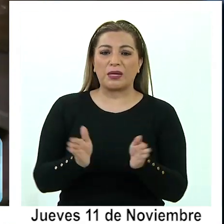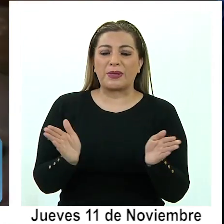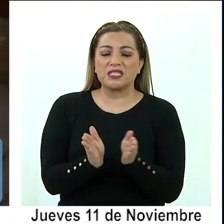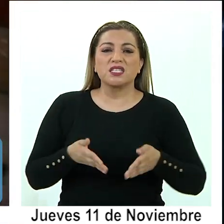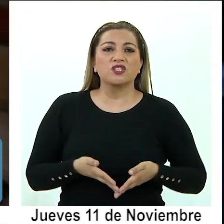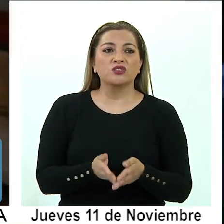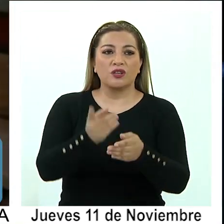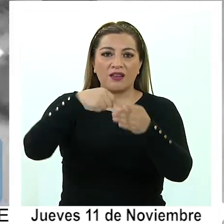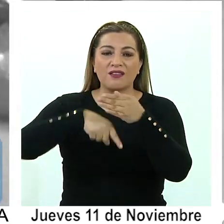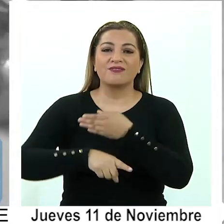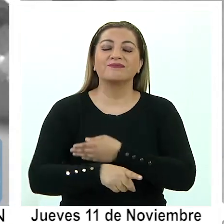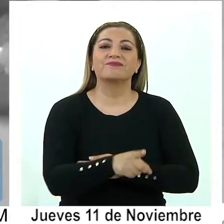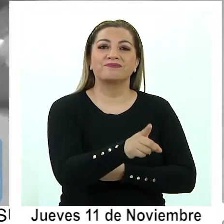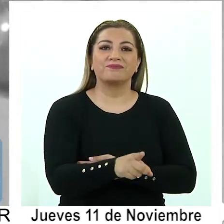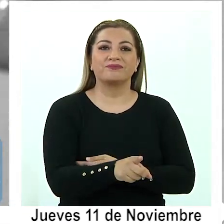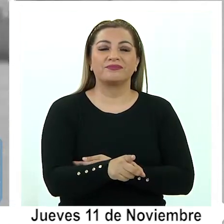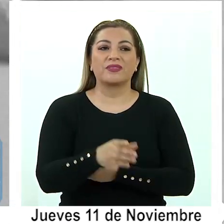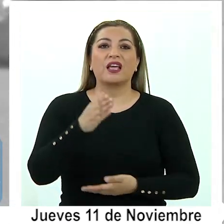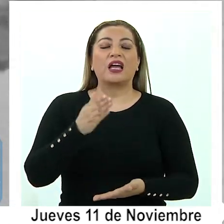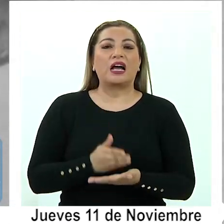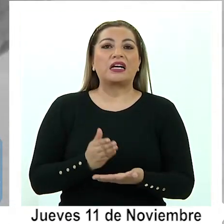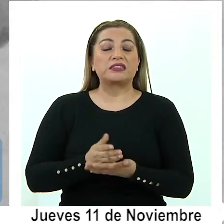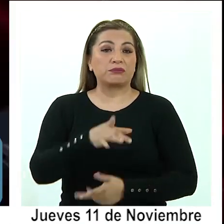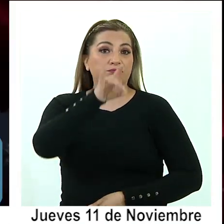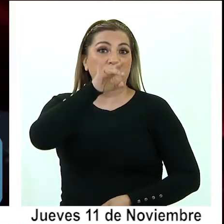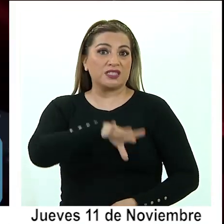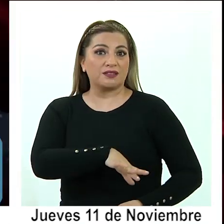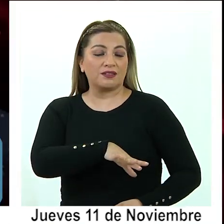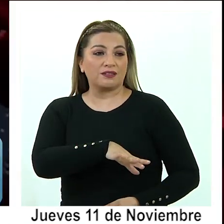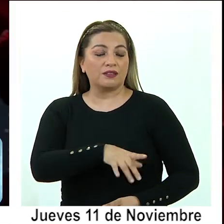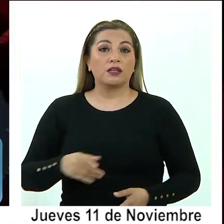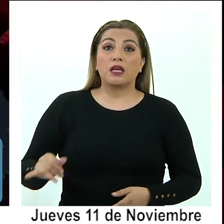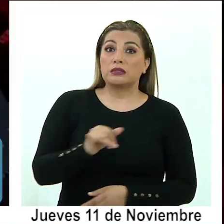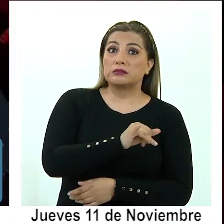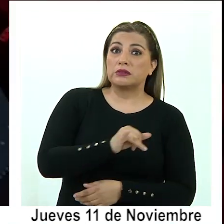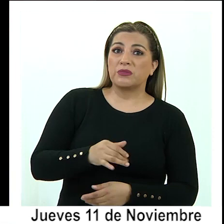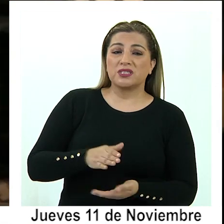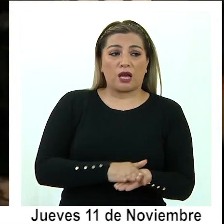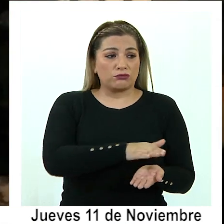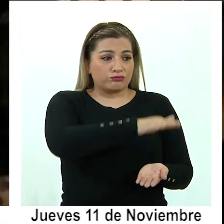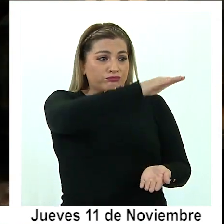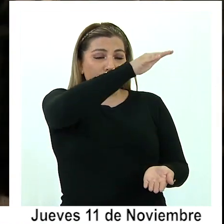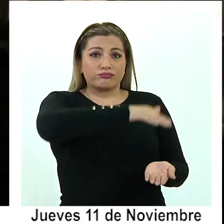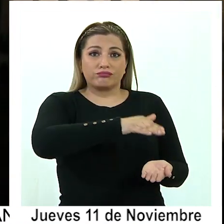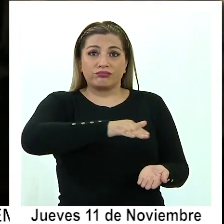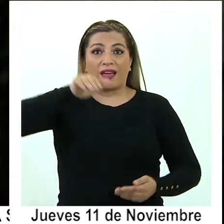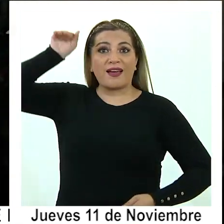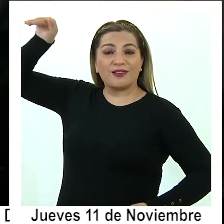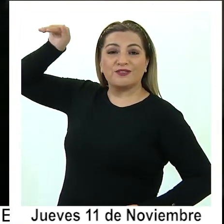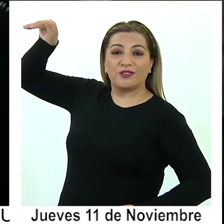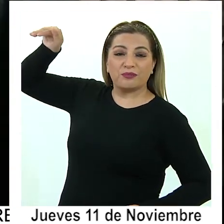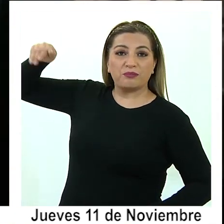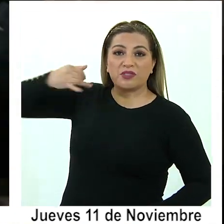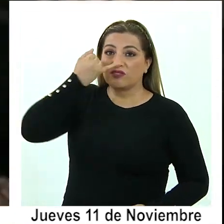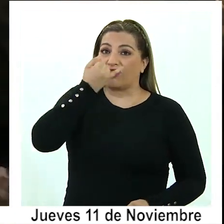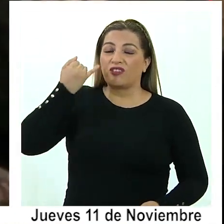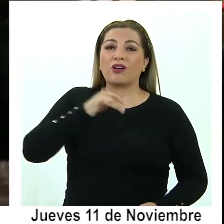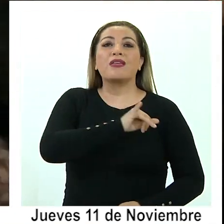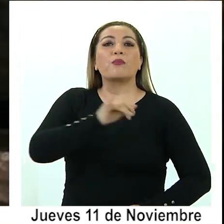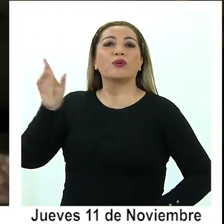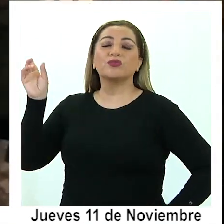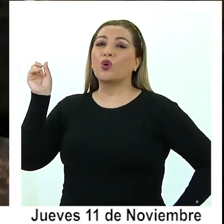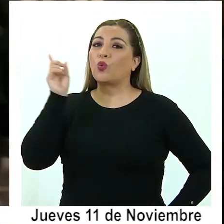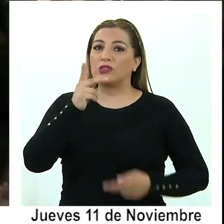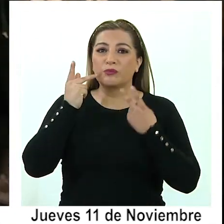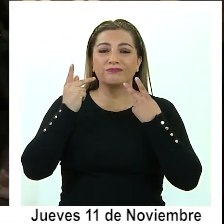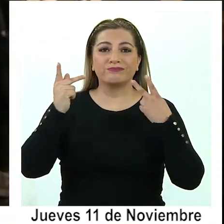la sustancia hasta territorio nacional, luego acopiarla en la comuna de Alto Hospicio, siendo el destino final la ciudad